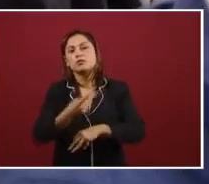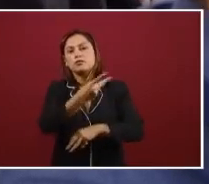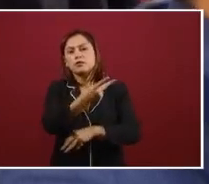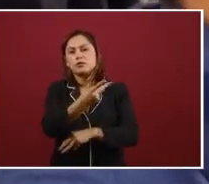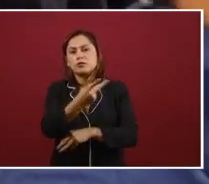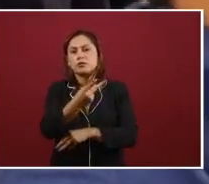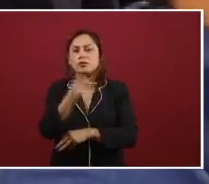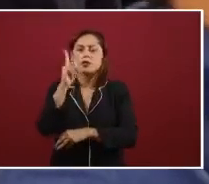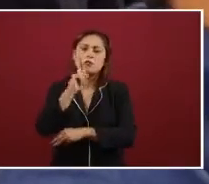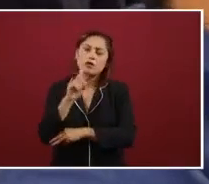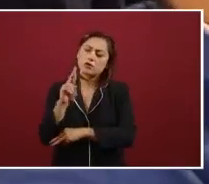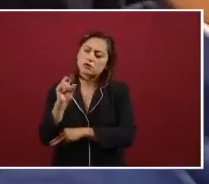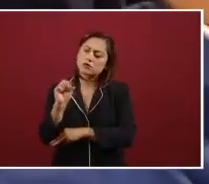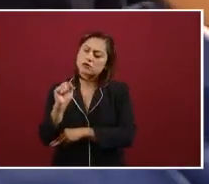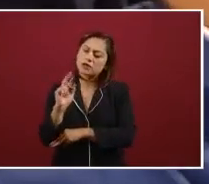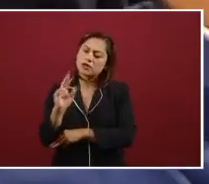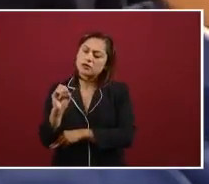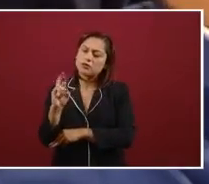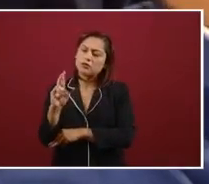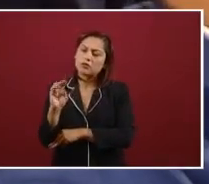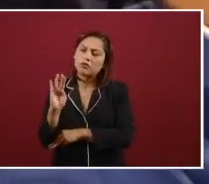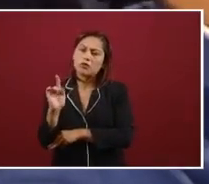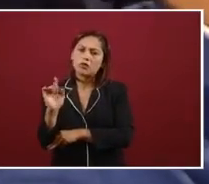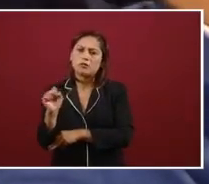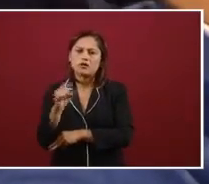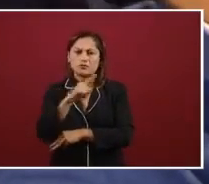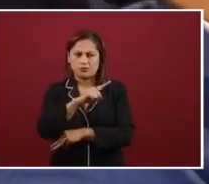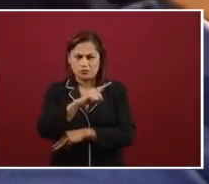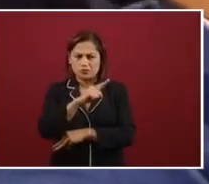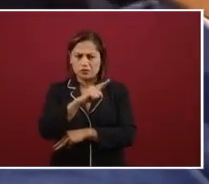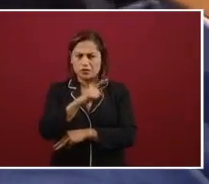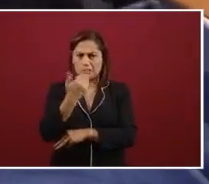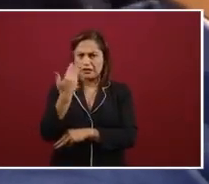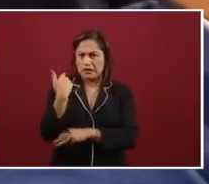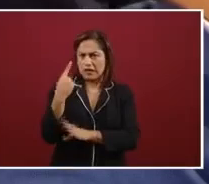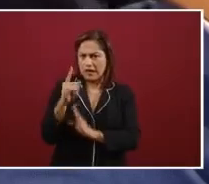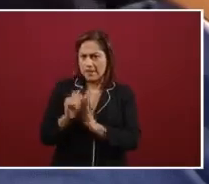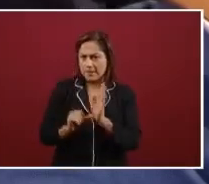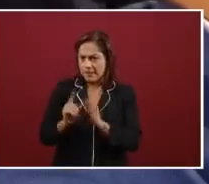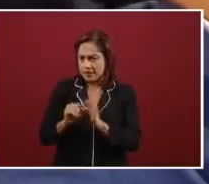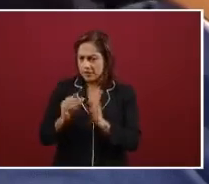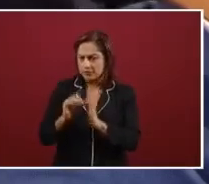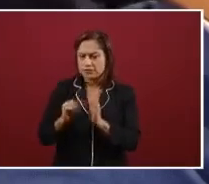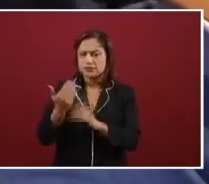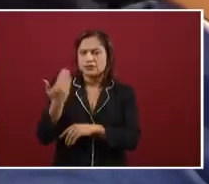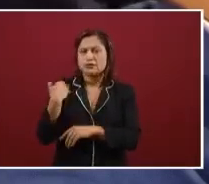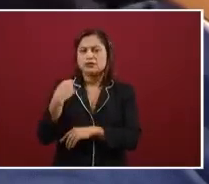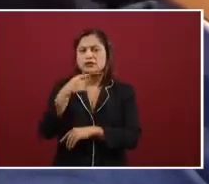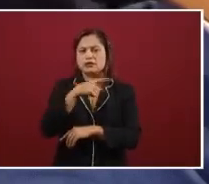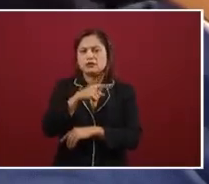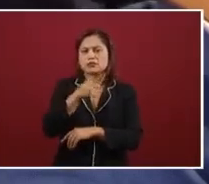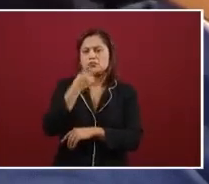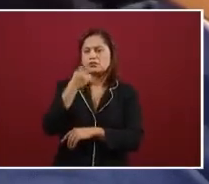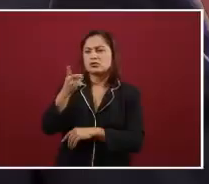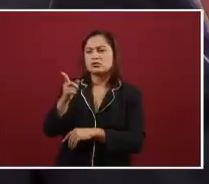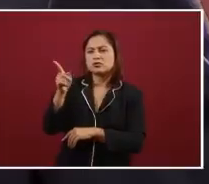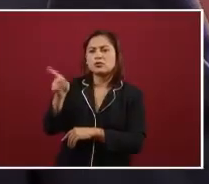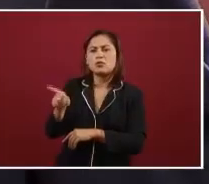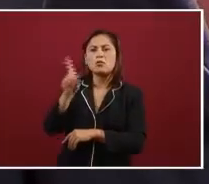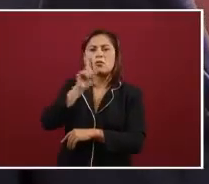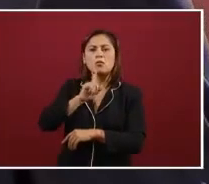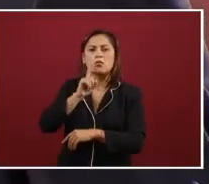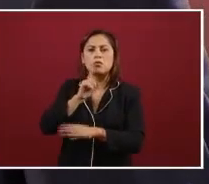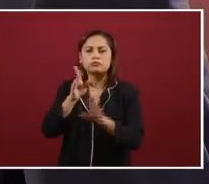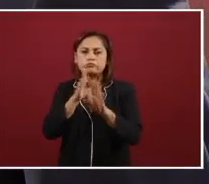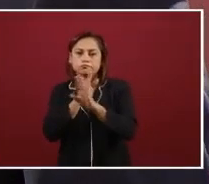usted todavía mantiene la opinión que había expresado hace algunos meses, en el sentido en que ella es un chivo expiatorio,